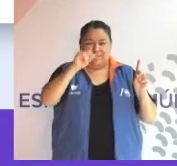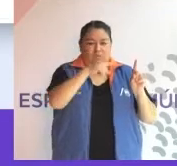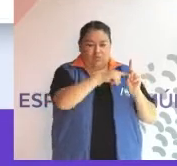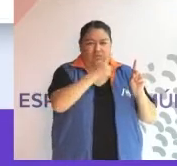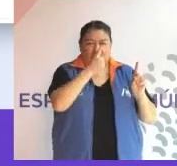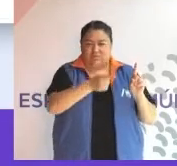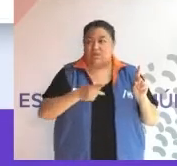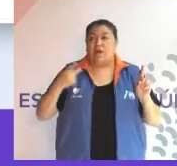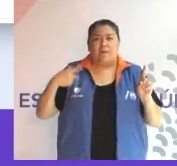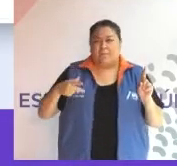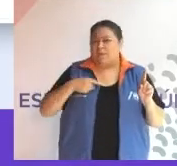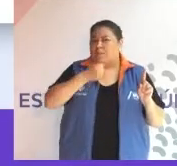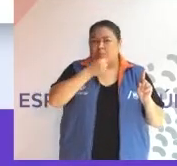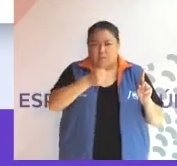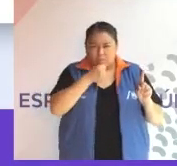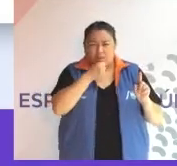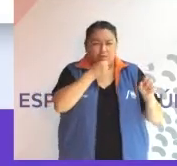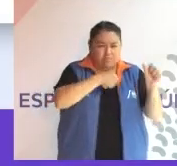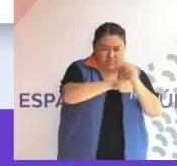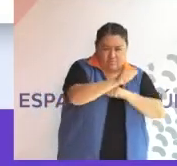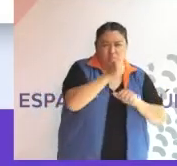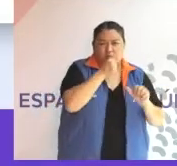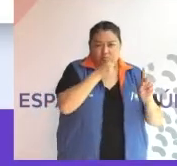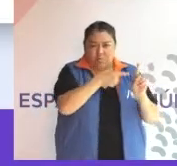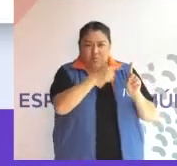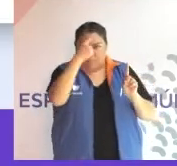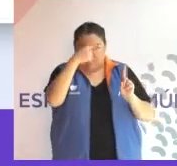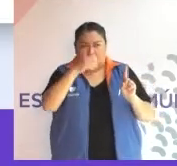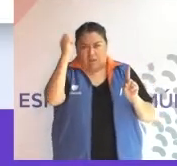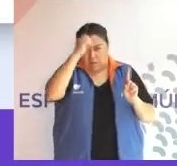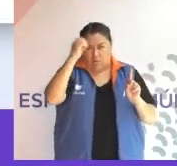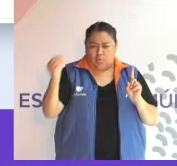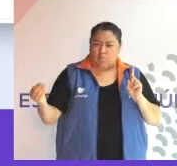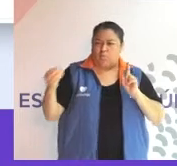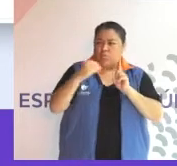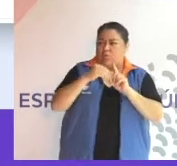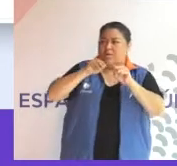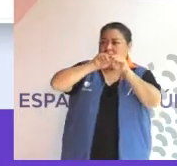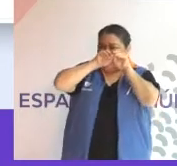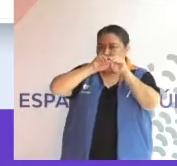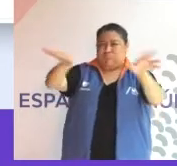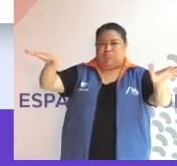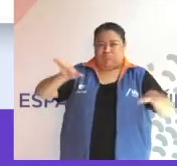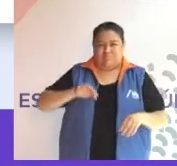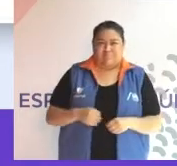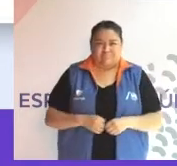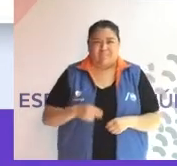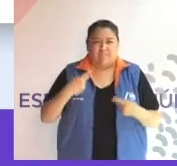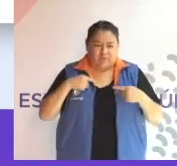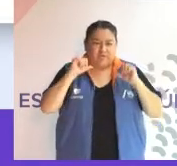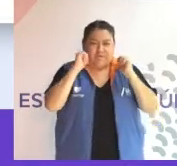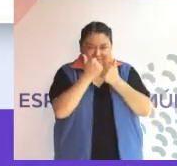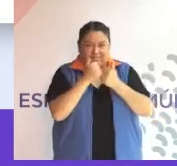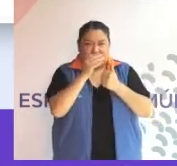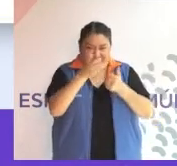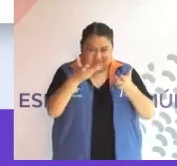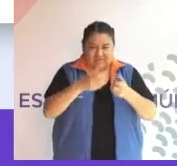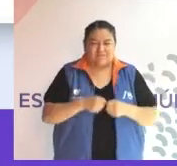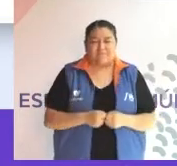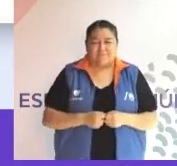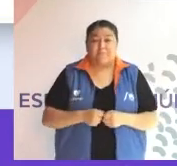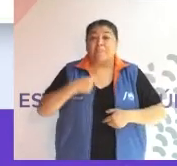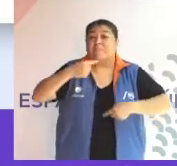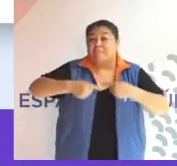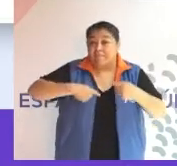siempre invitábamos periodistas para que hubiera en la nota famosa, que salía en el periódico, que la sociedad civil hacía cosas. Total,